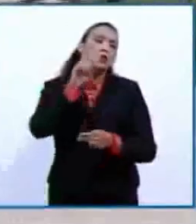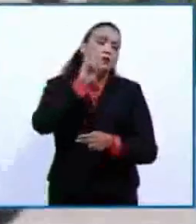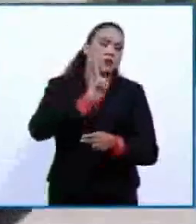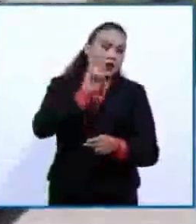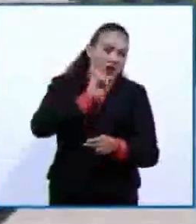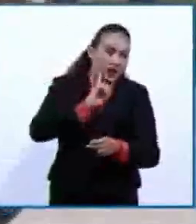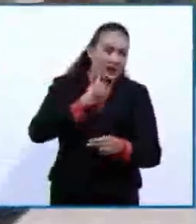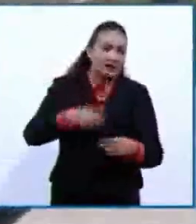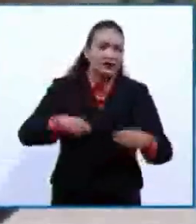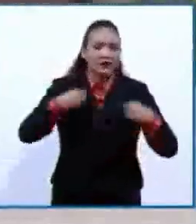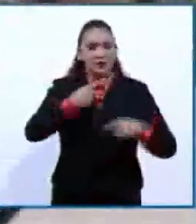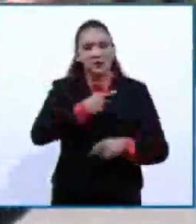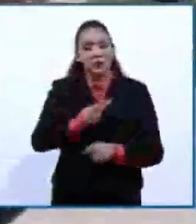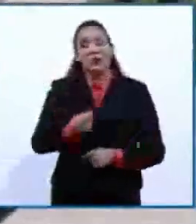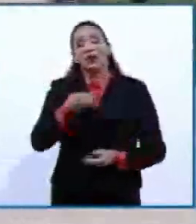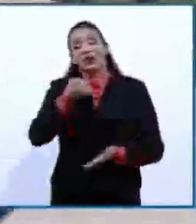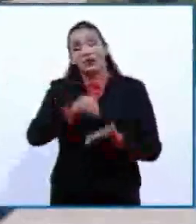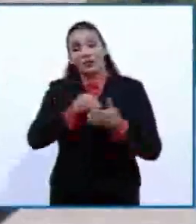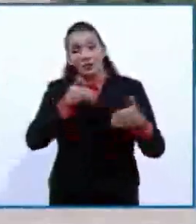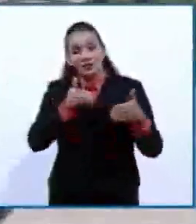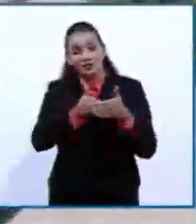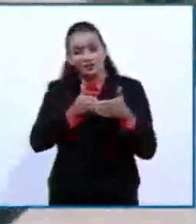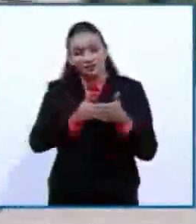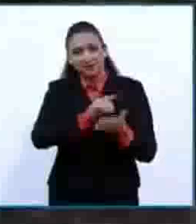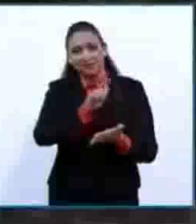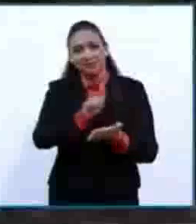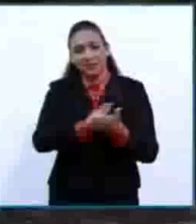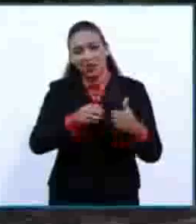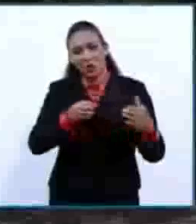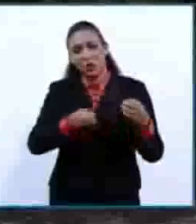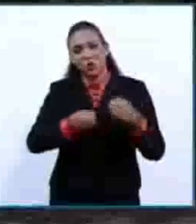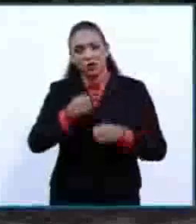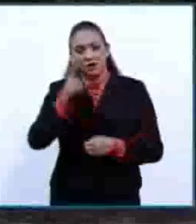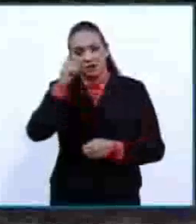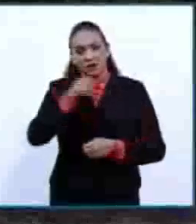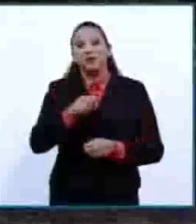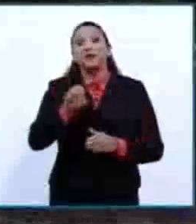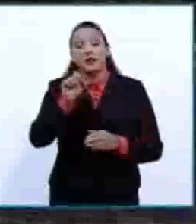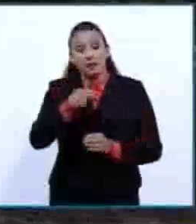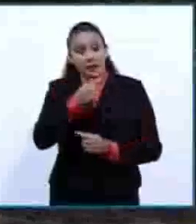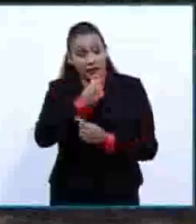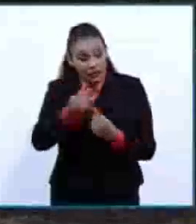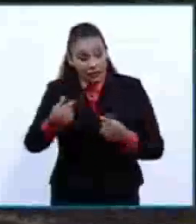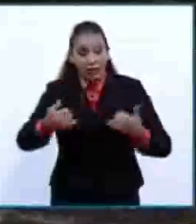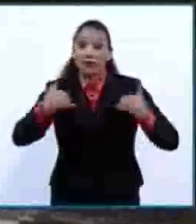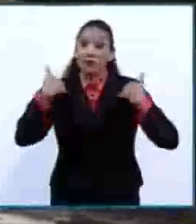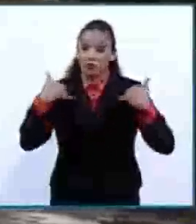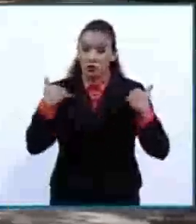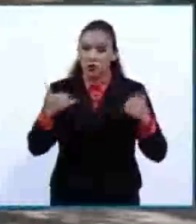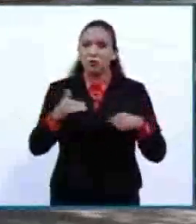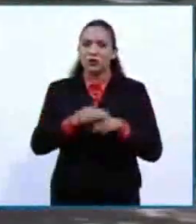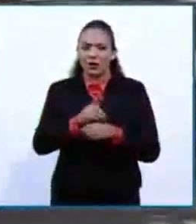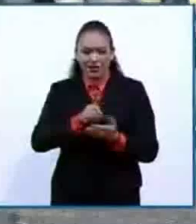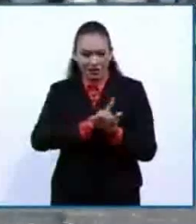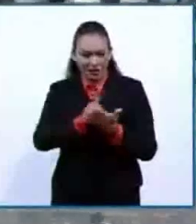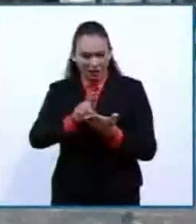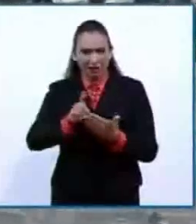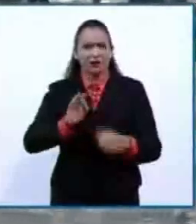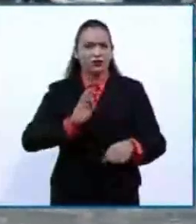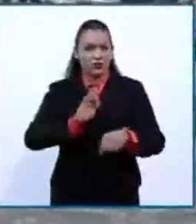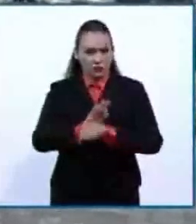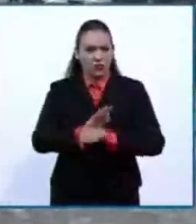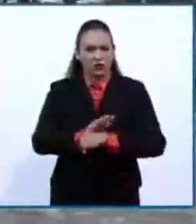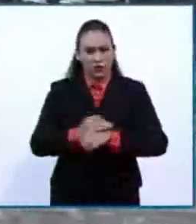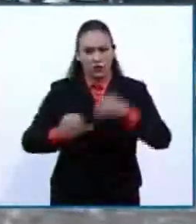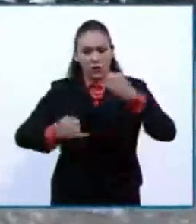encuentran en condición de pobreza. En esta misma condición se ubican niñas, niños y adolescentes, cuyos derechos deben ser protegidos por las